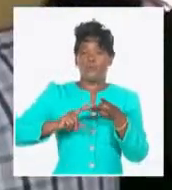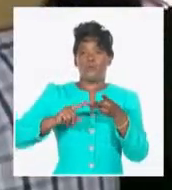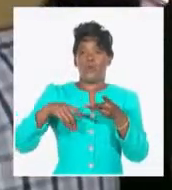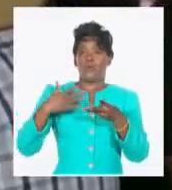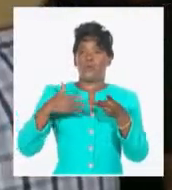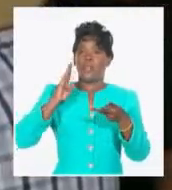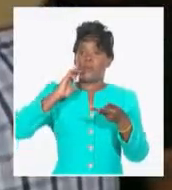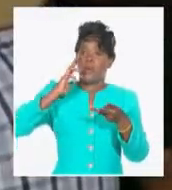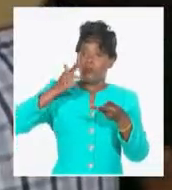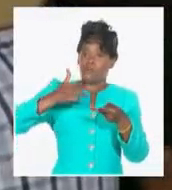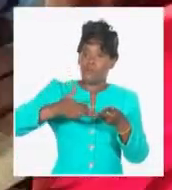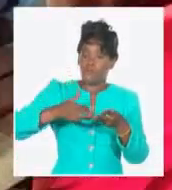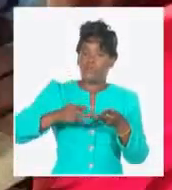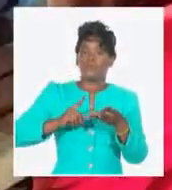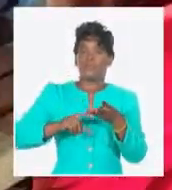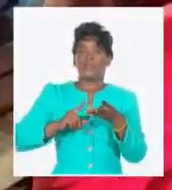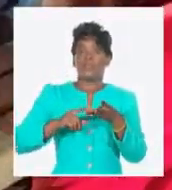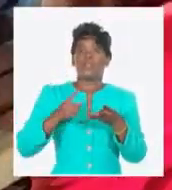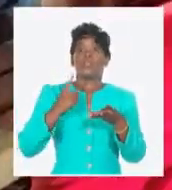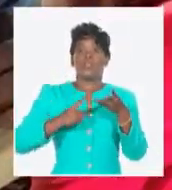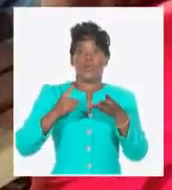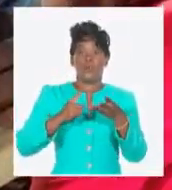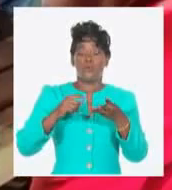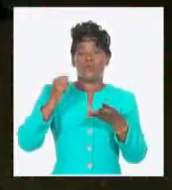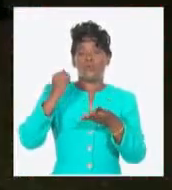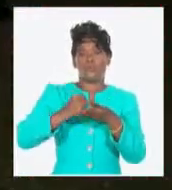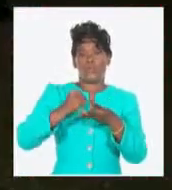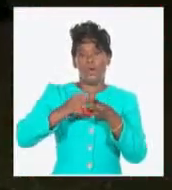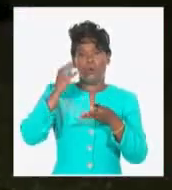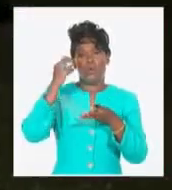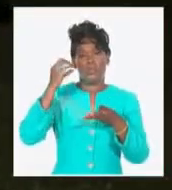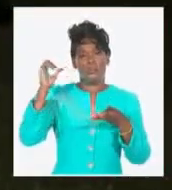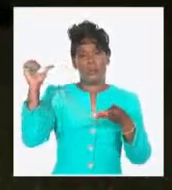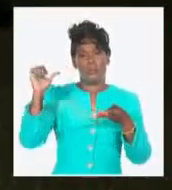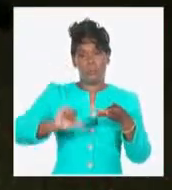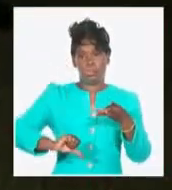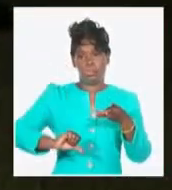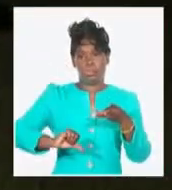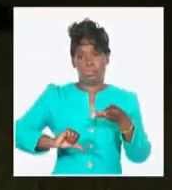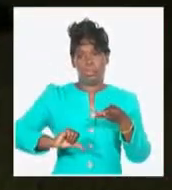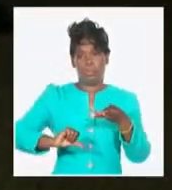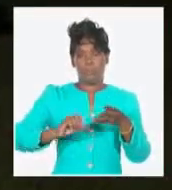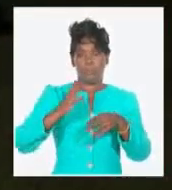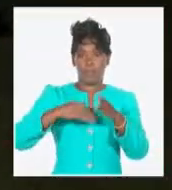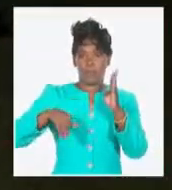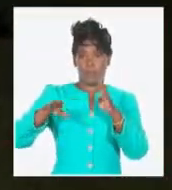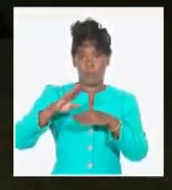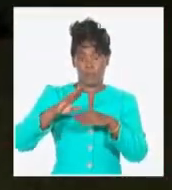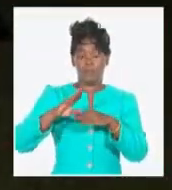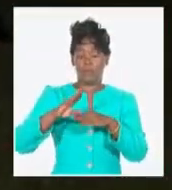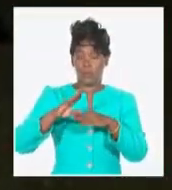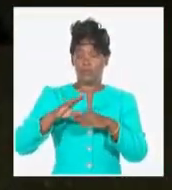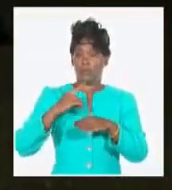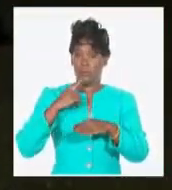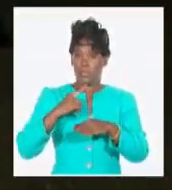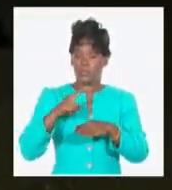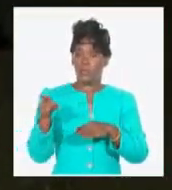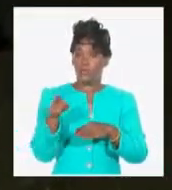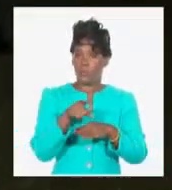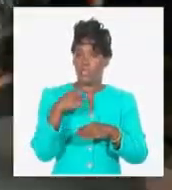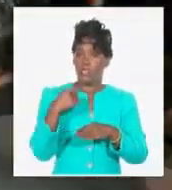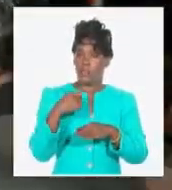y la deficiente atención de algunos organismos. En respuesta, el viceprimer ministro Jorge Luis Tapia recomendó soluciones que